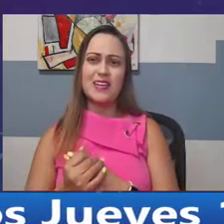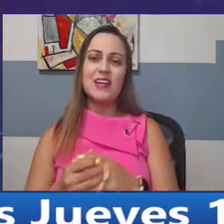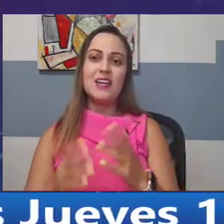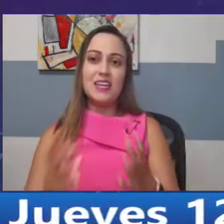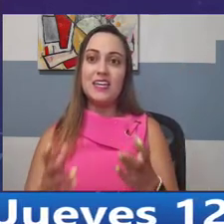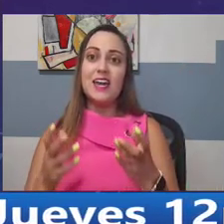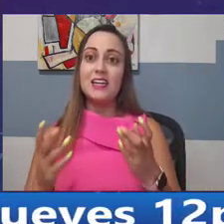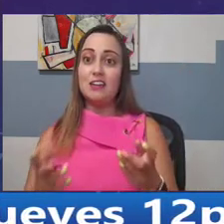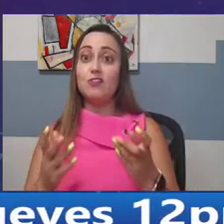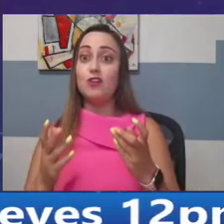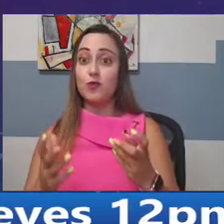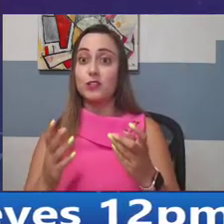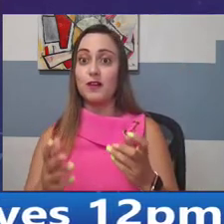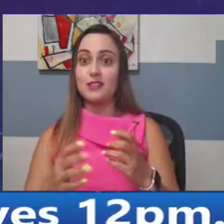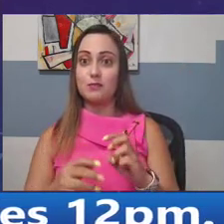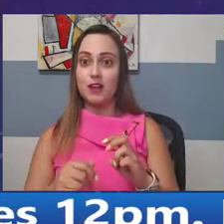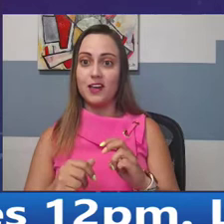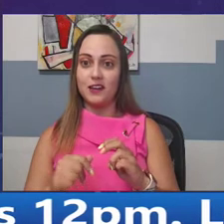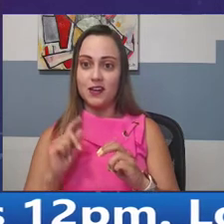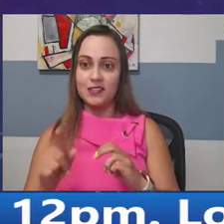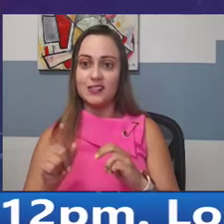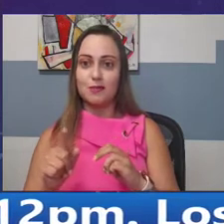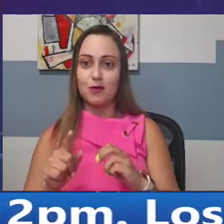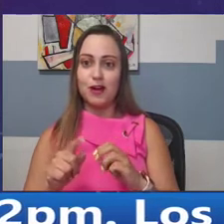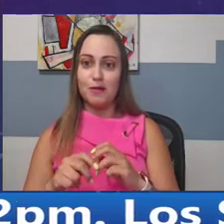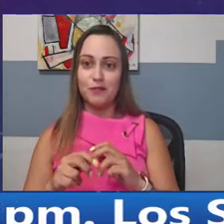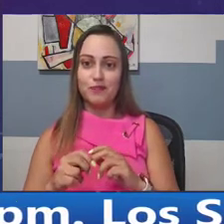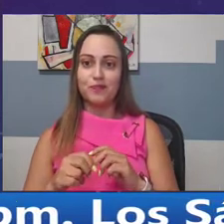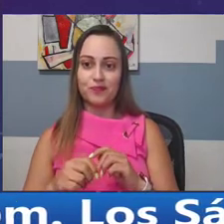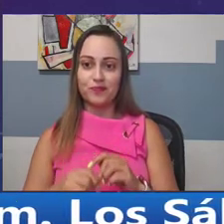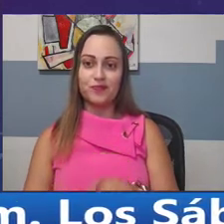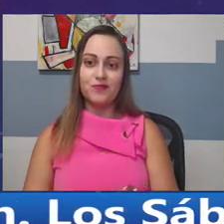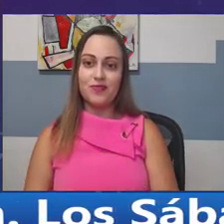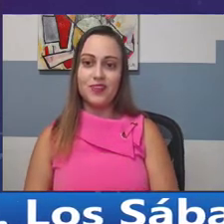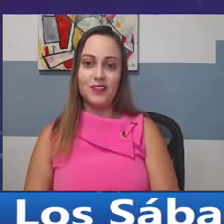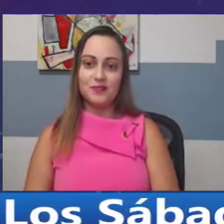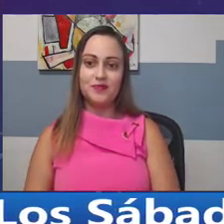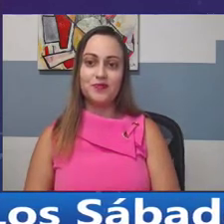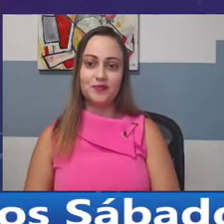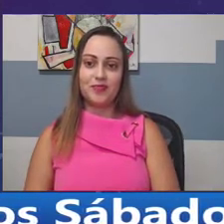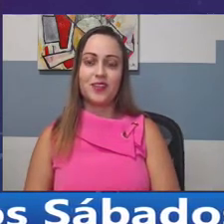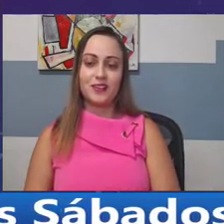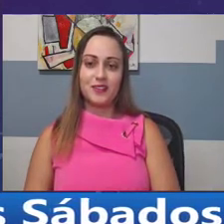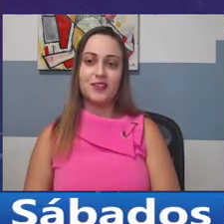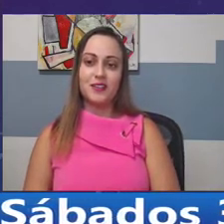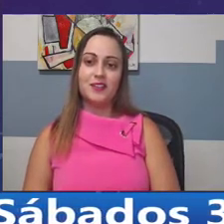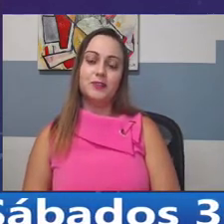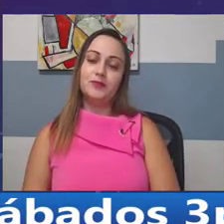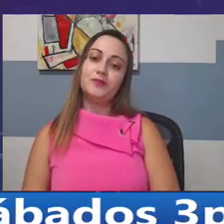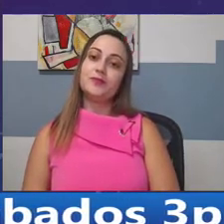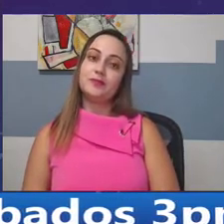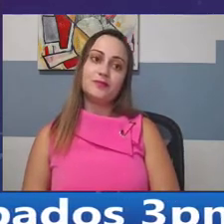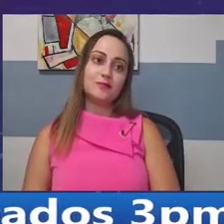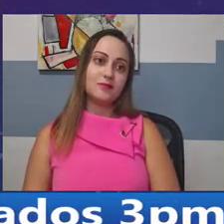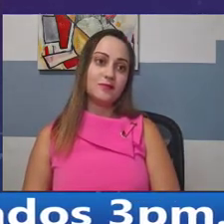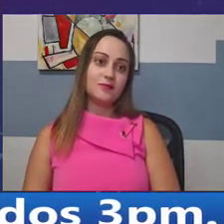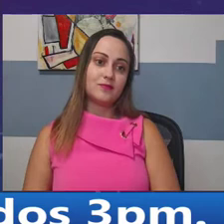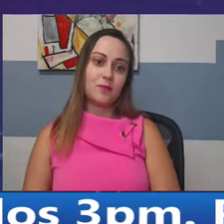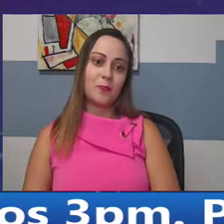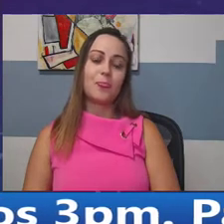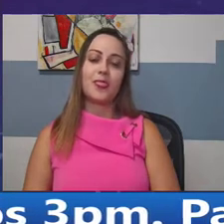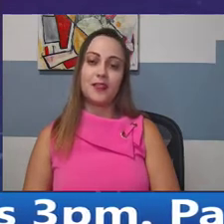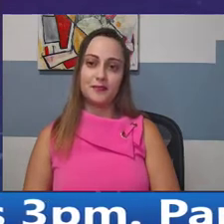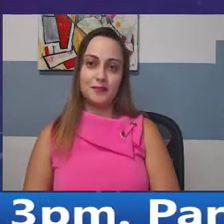recordarse. Y el libro no es fácil de leer. Ese es el problema. Correcto. Y por supuesto, todo es en inglés.